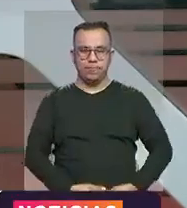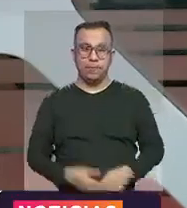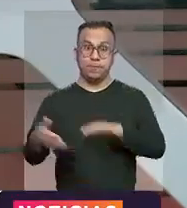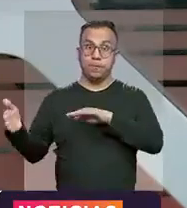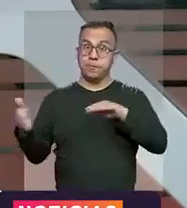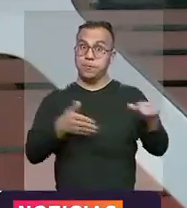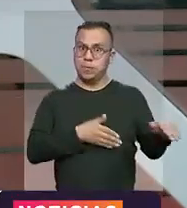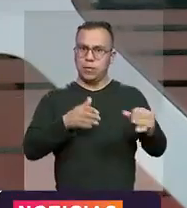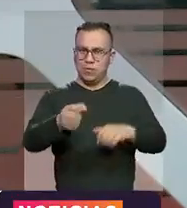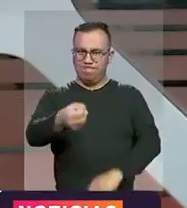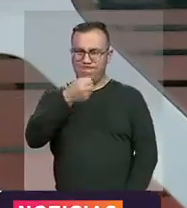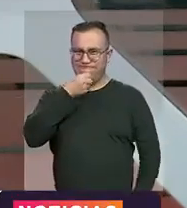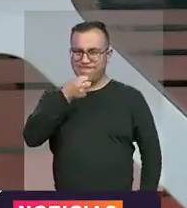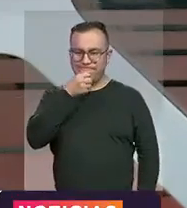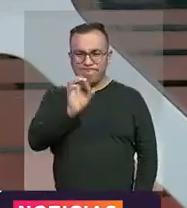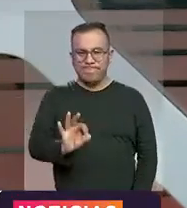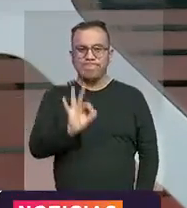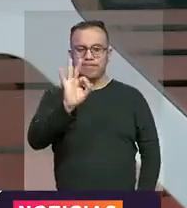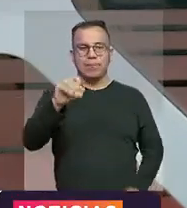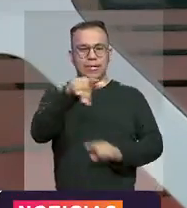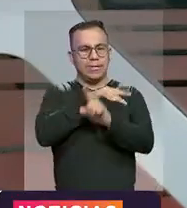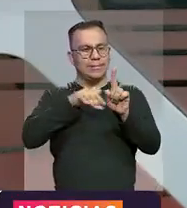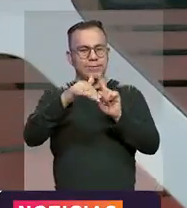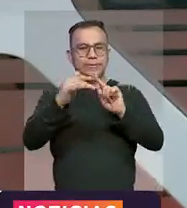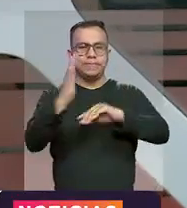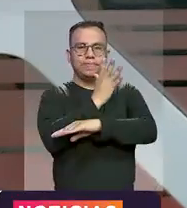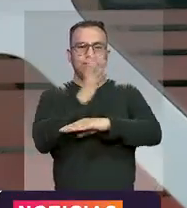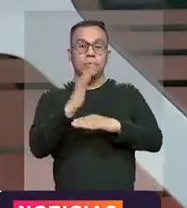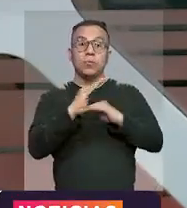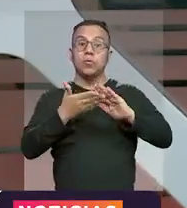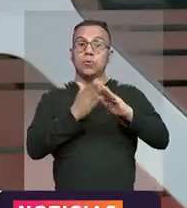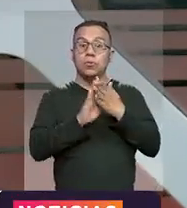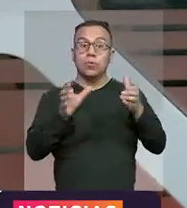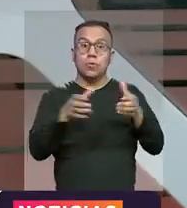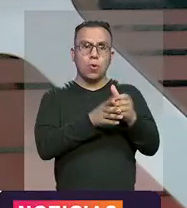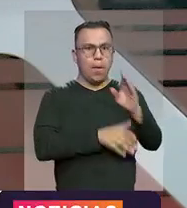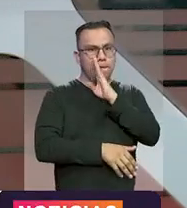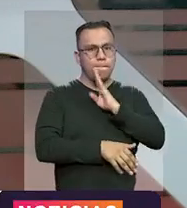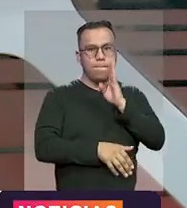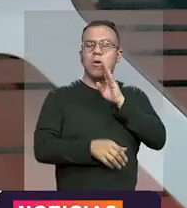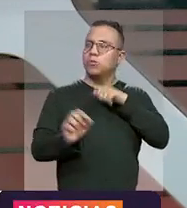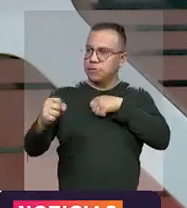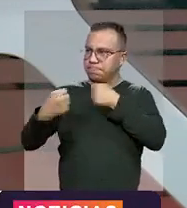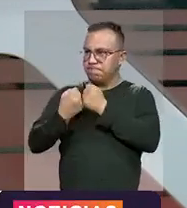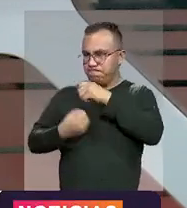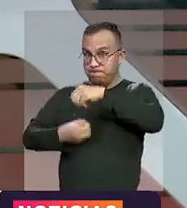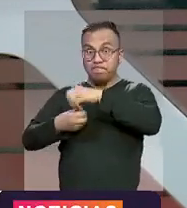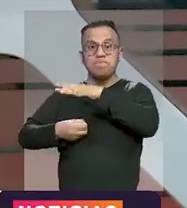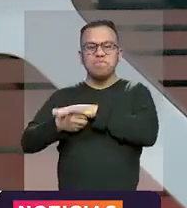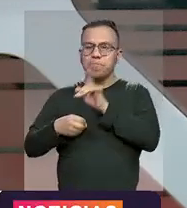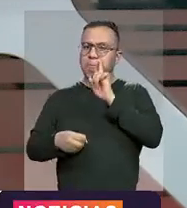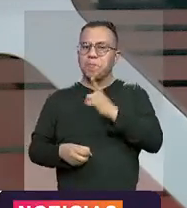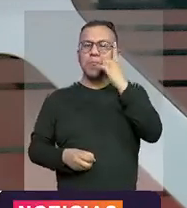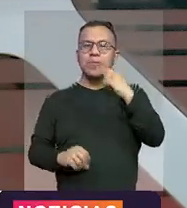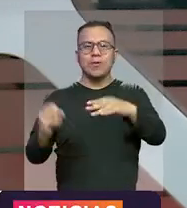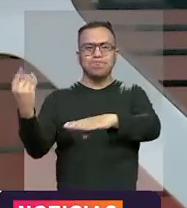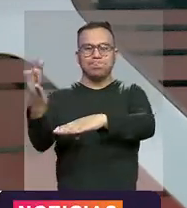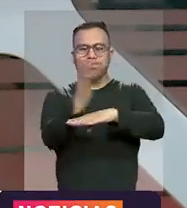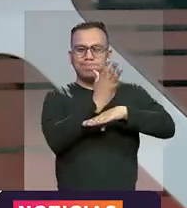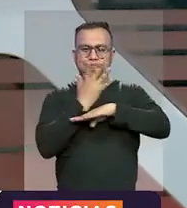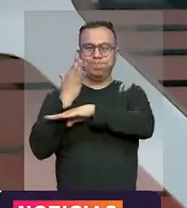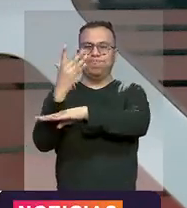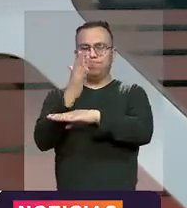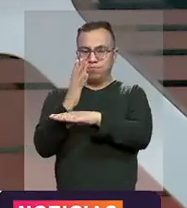Y la siguiente es una muy buena noticia para el medio ambiente de la ciudad. La comunidad de Bosa se unió con el distrito para crear el primer bosque urbano de